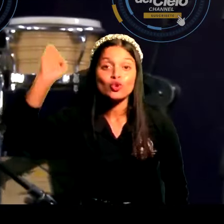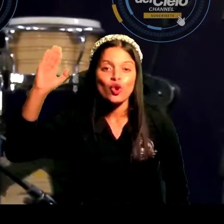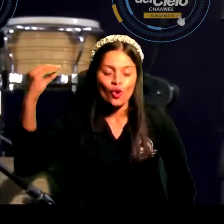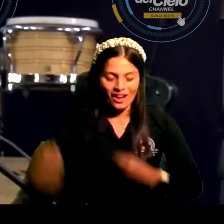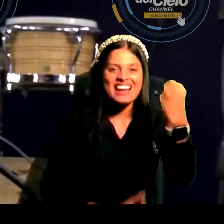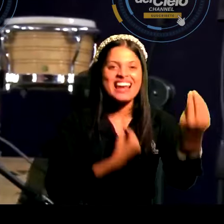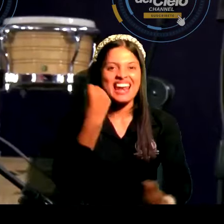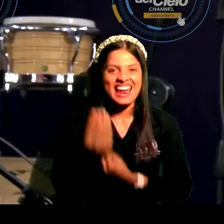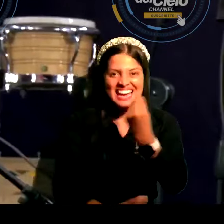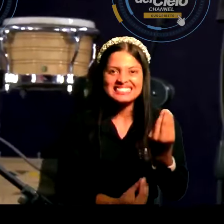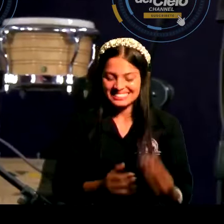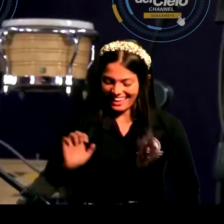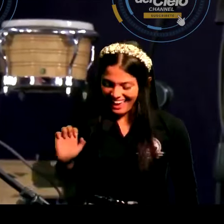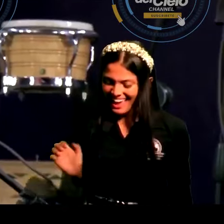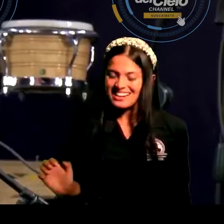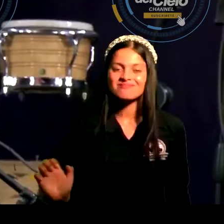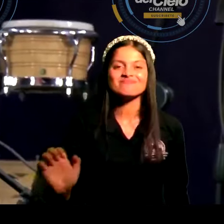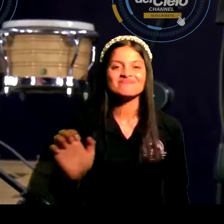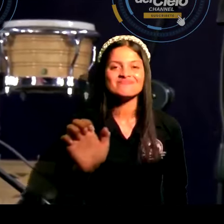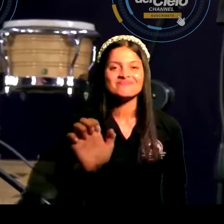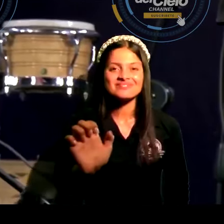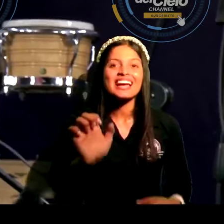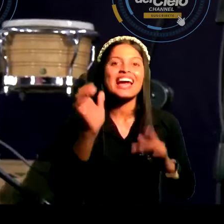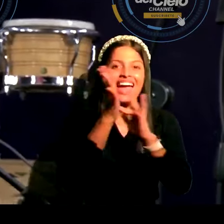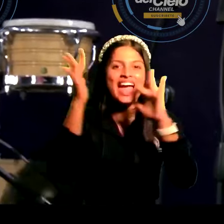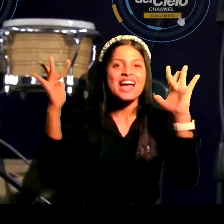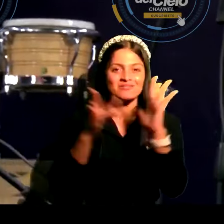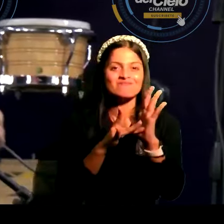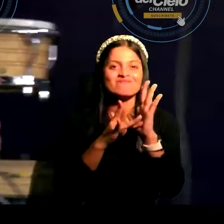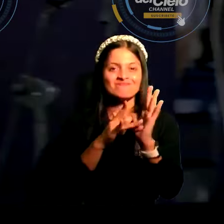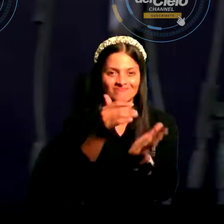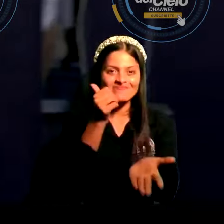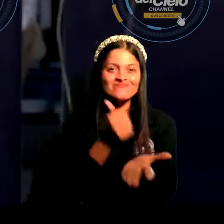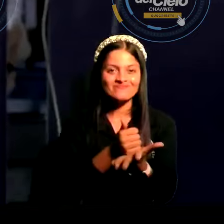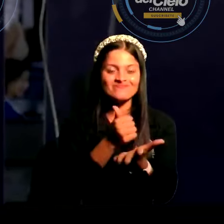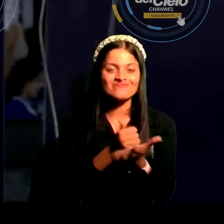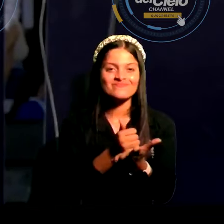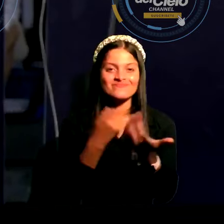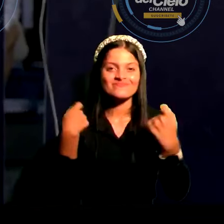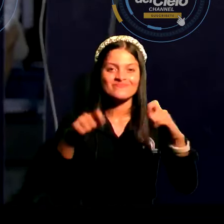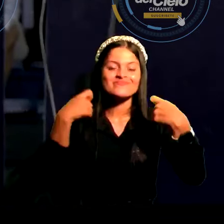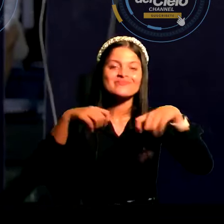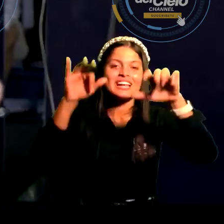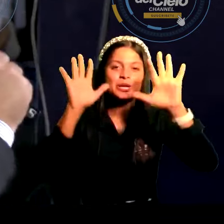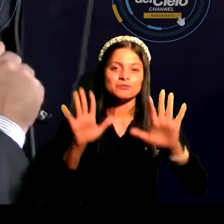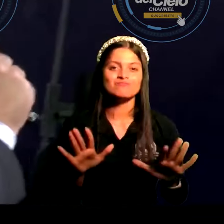el evangelio de Jesucristo. Aleluya.